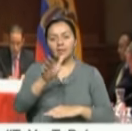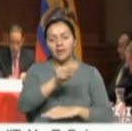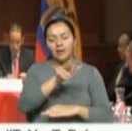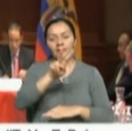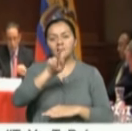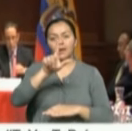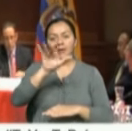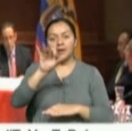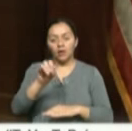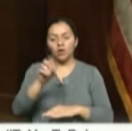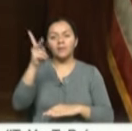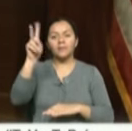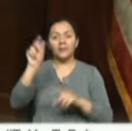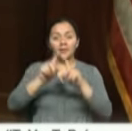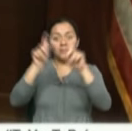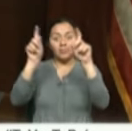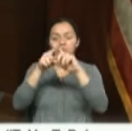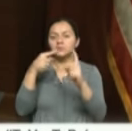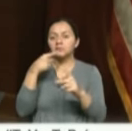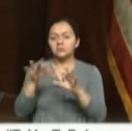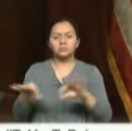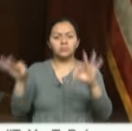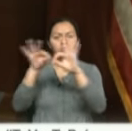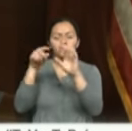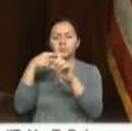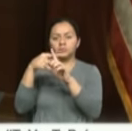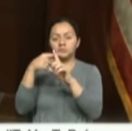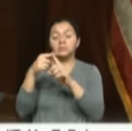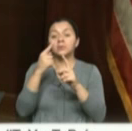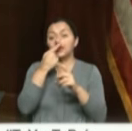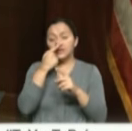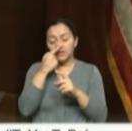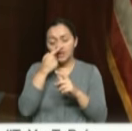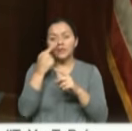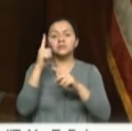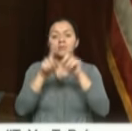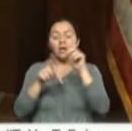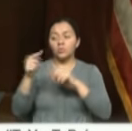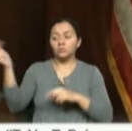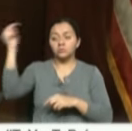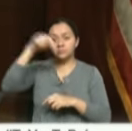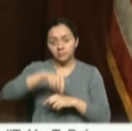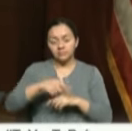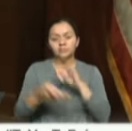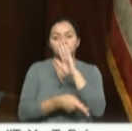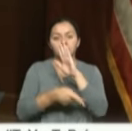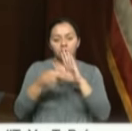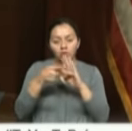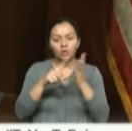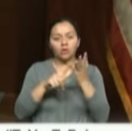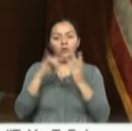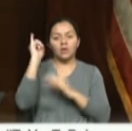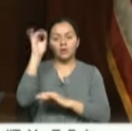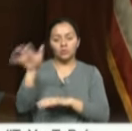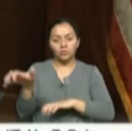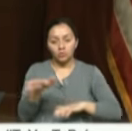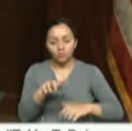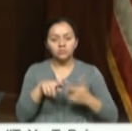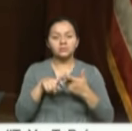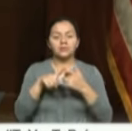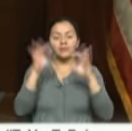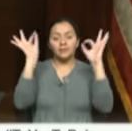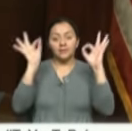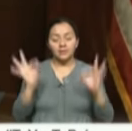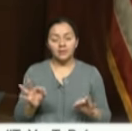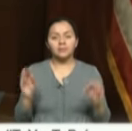empresarios estadounidenses. Son algunas empresas, hay interés por el tema de hidrocarburos, el tema agroindustrial, el tema eléctrico y también